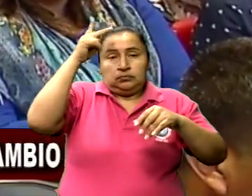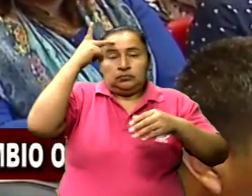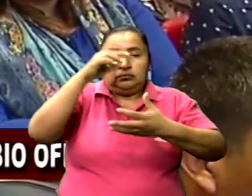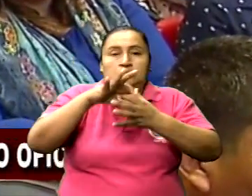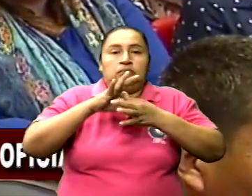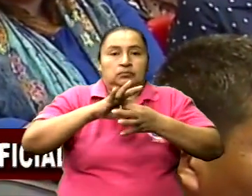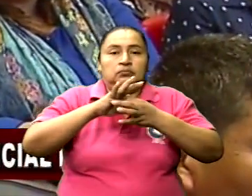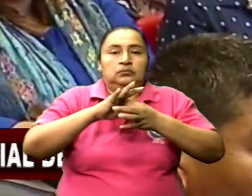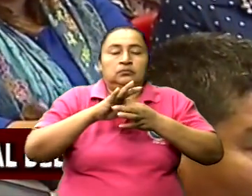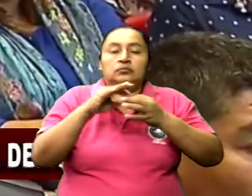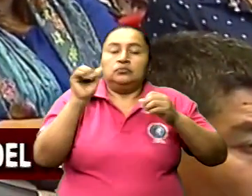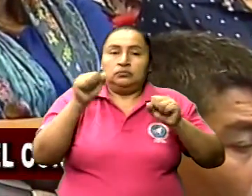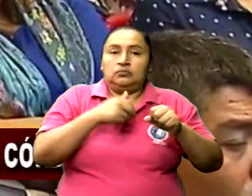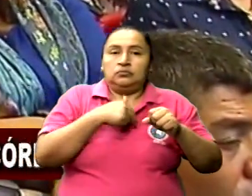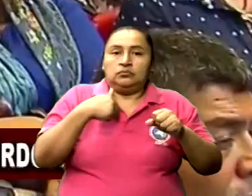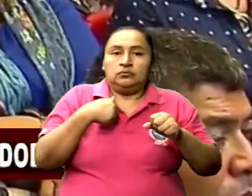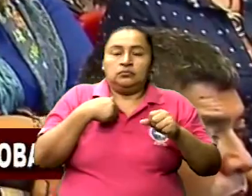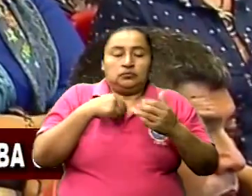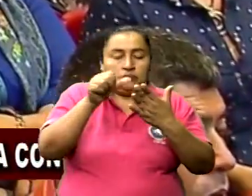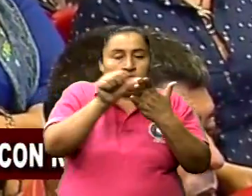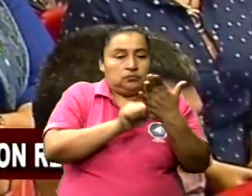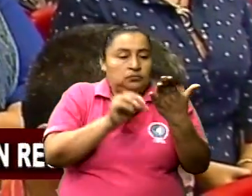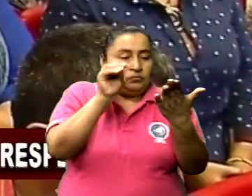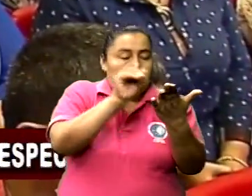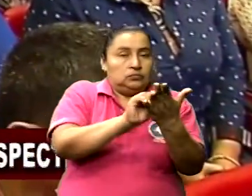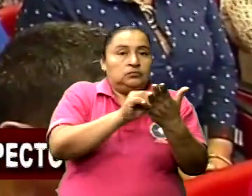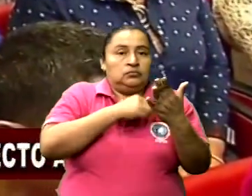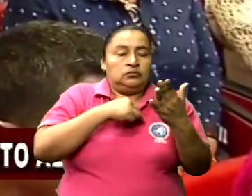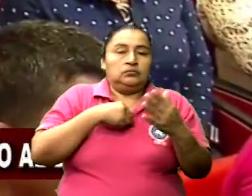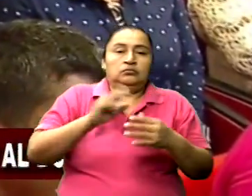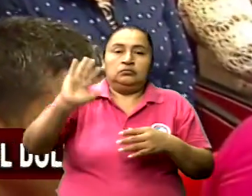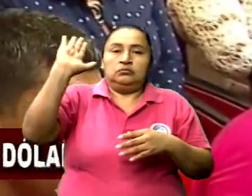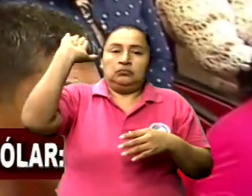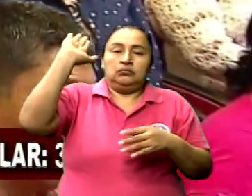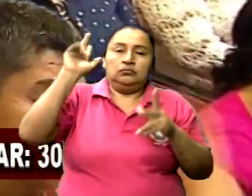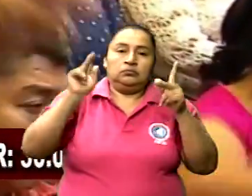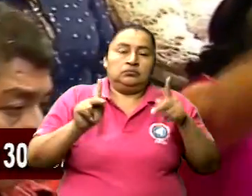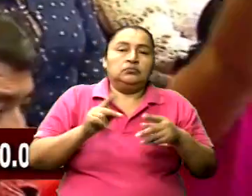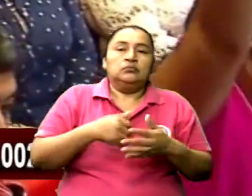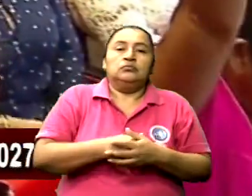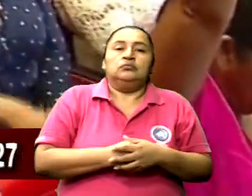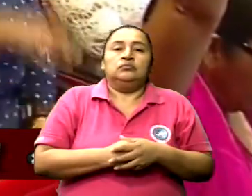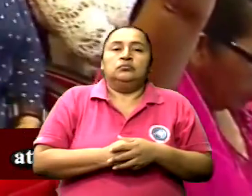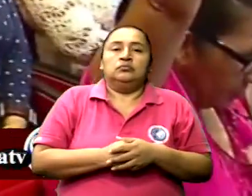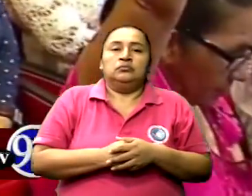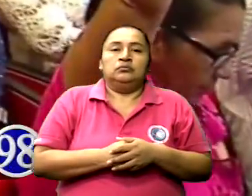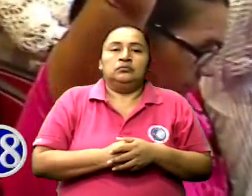alianza como punto central de la agenda, que levante la mano.